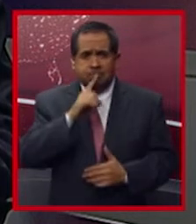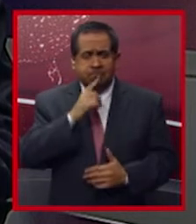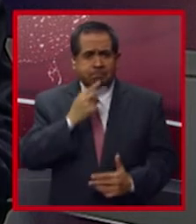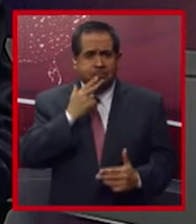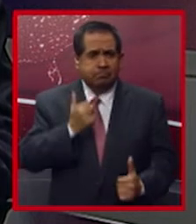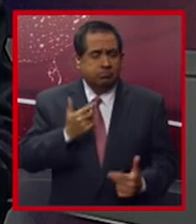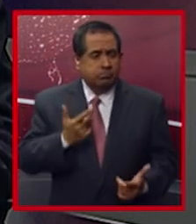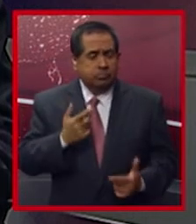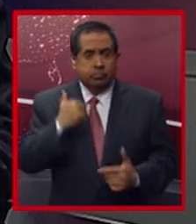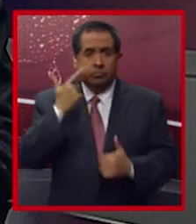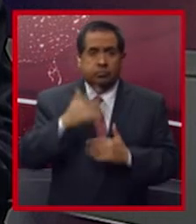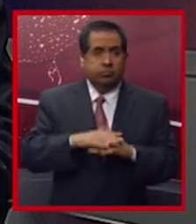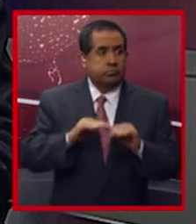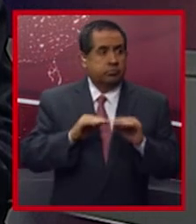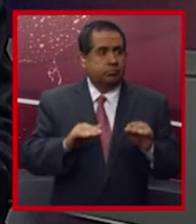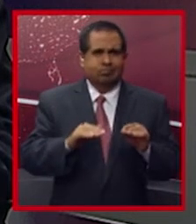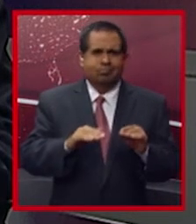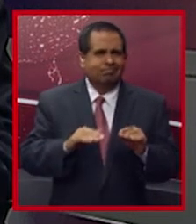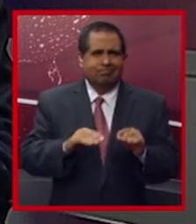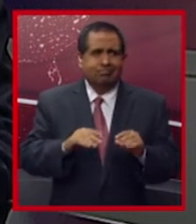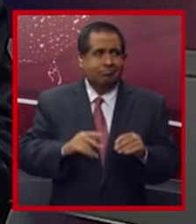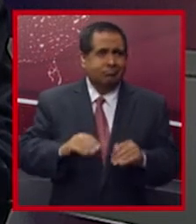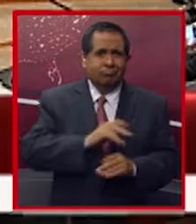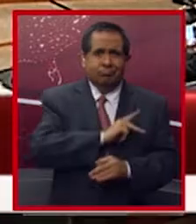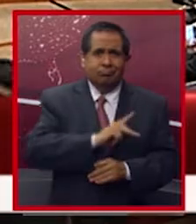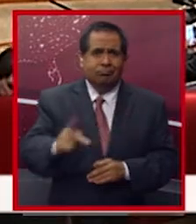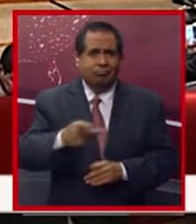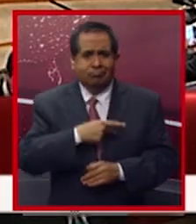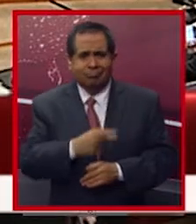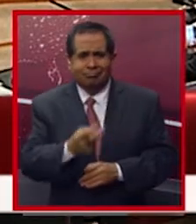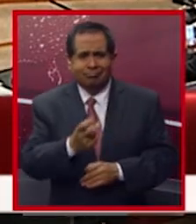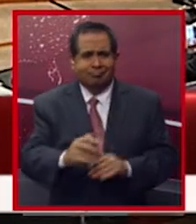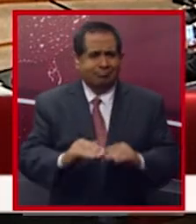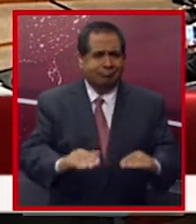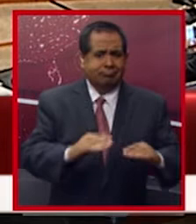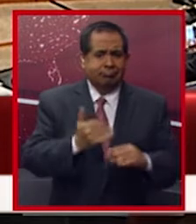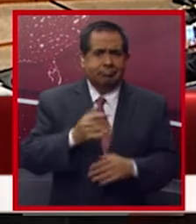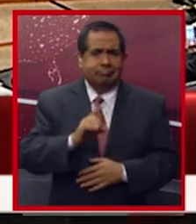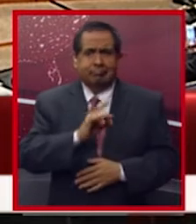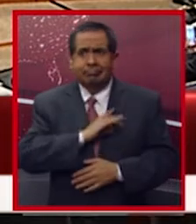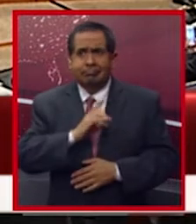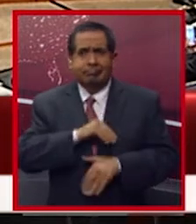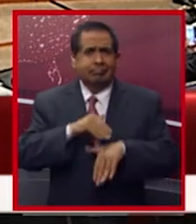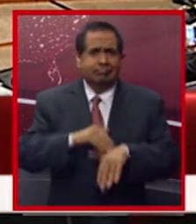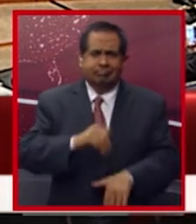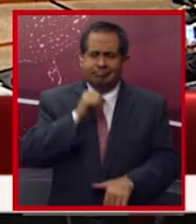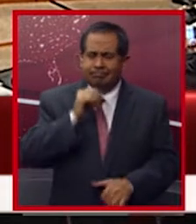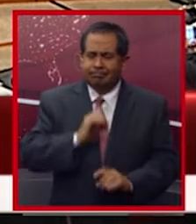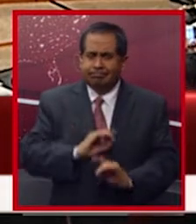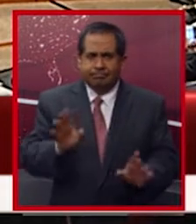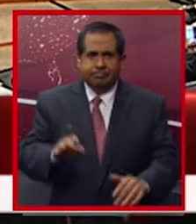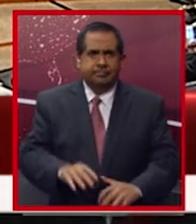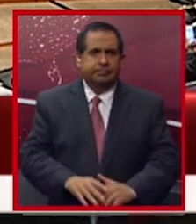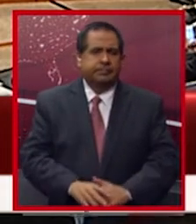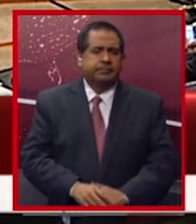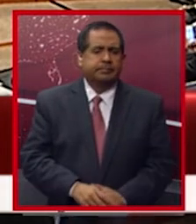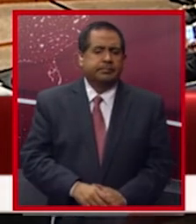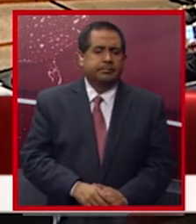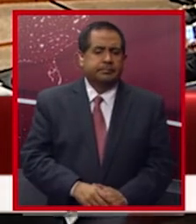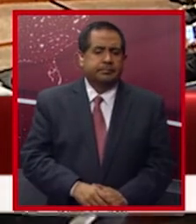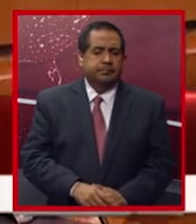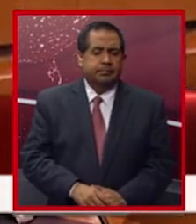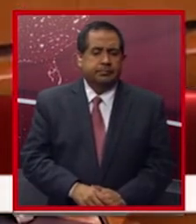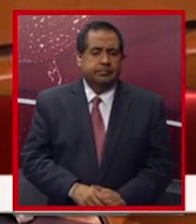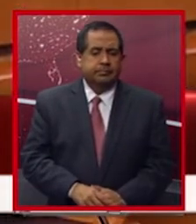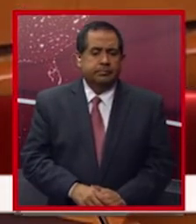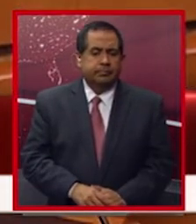solo ha logrado la igualdad de la miseria entre la población, así como el miedo a la represión política. Luego sucede que cuando un régimen pierde el apoyo de su